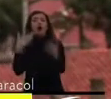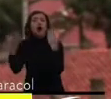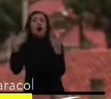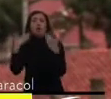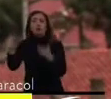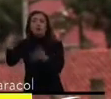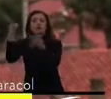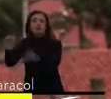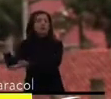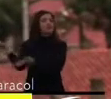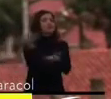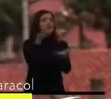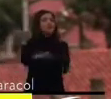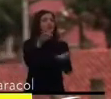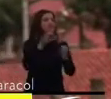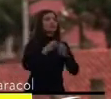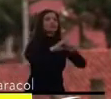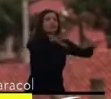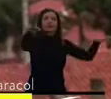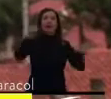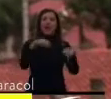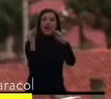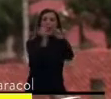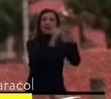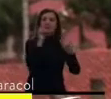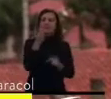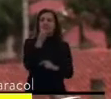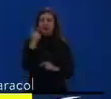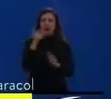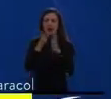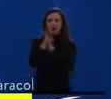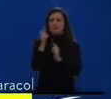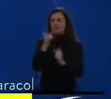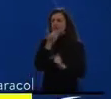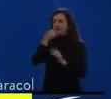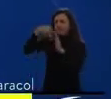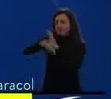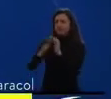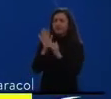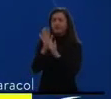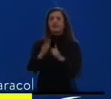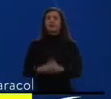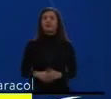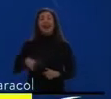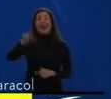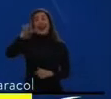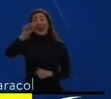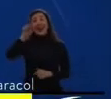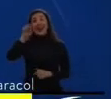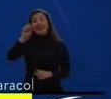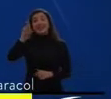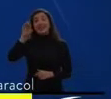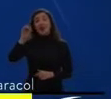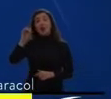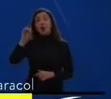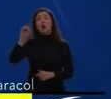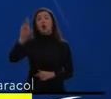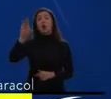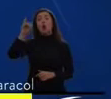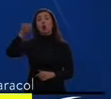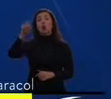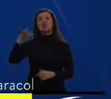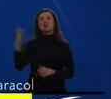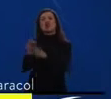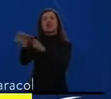los alimentos lleguen a los hogares. Los detalles en el siguiente informe. Lázaro Rojas es un campesino de Genesano, Boyacá, y por años